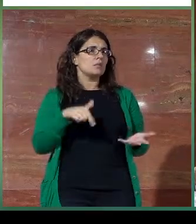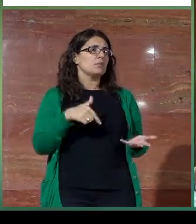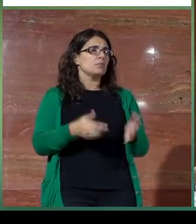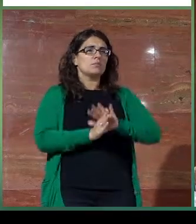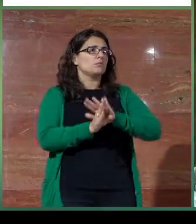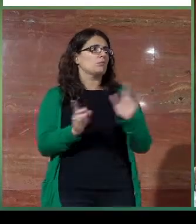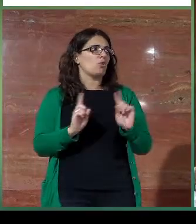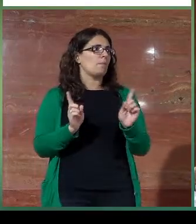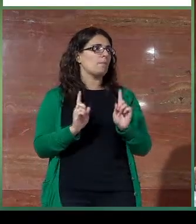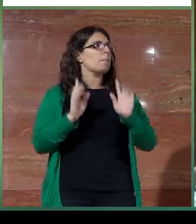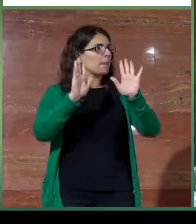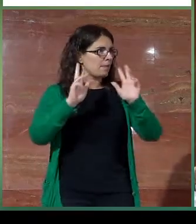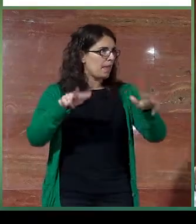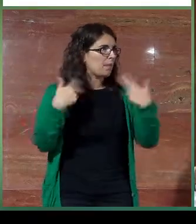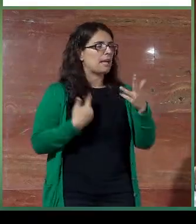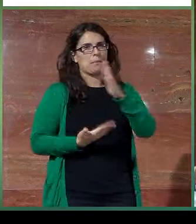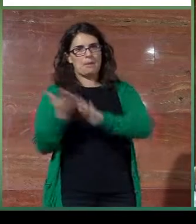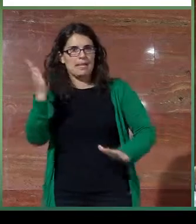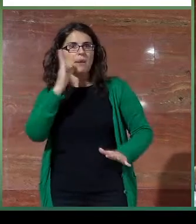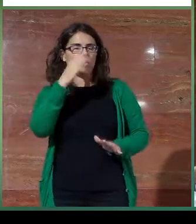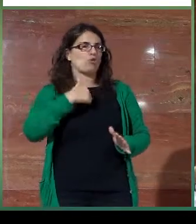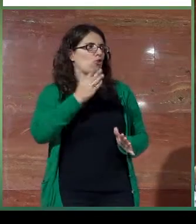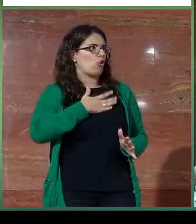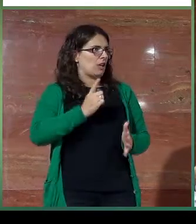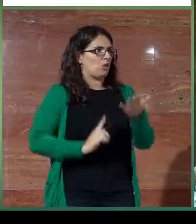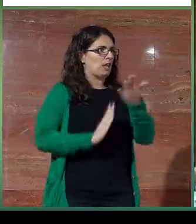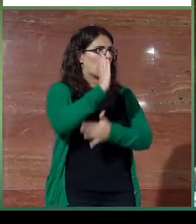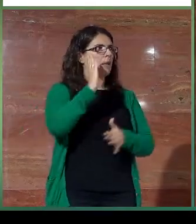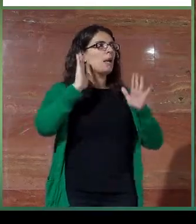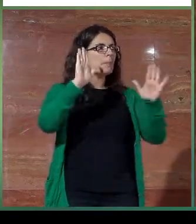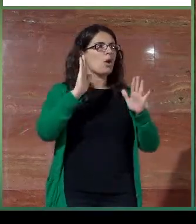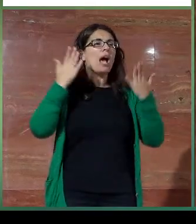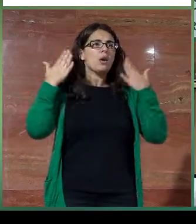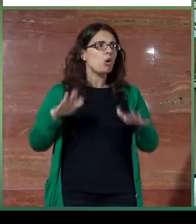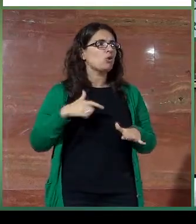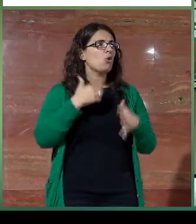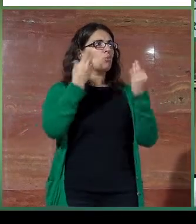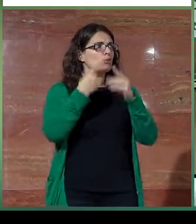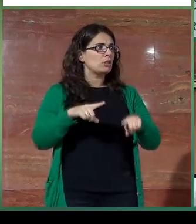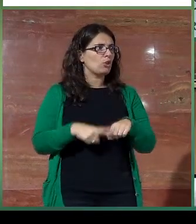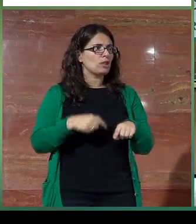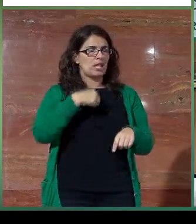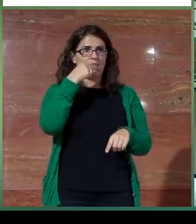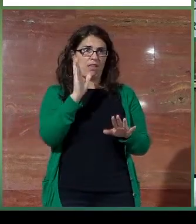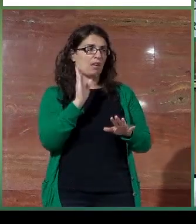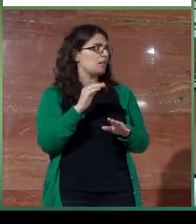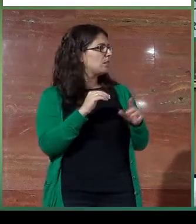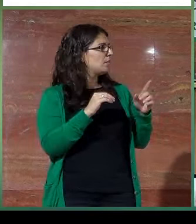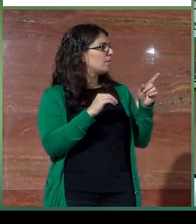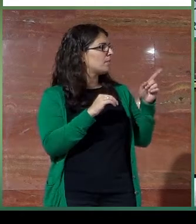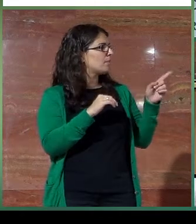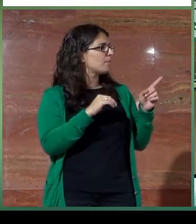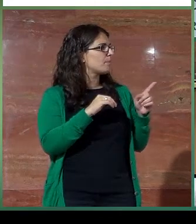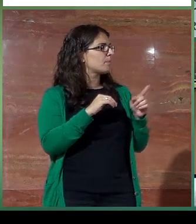mantener. Bueno, déjenme que me vaya, porque no quiero tampoco interrumpirle, pero a lo mejor tengo muchas cosas que decirle, ¿eh? Buenas tardes. Perdón. Usted mismo me ha dicho que esto iba